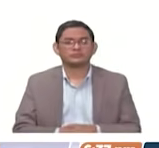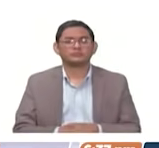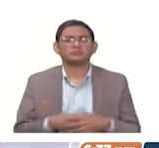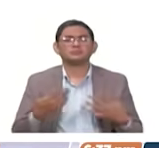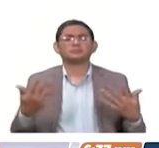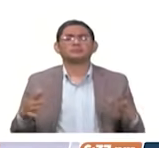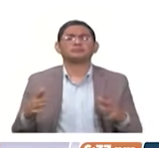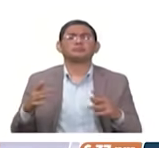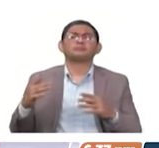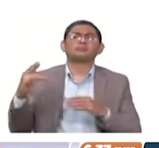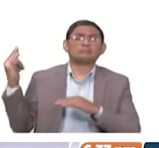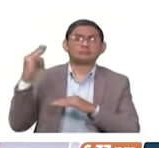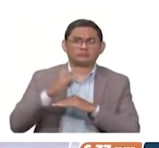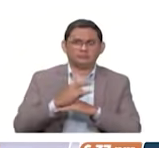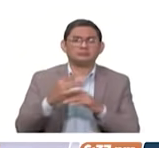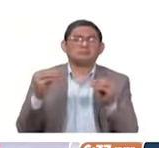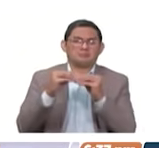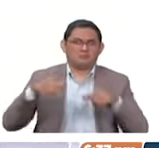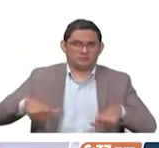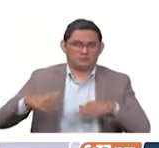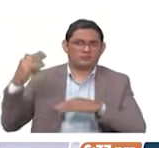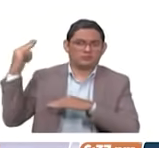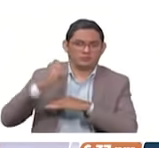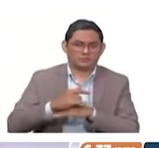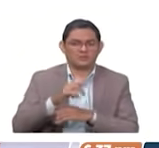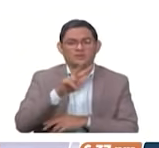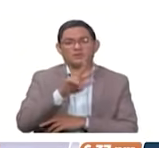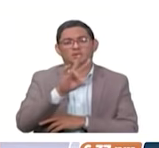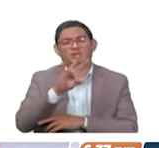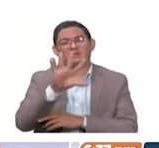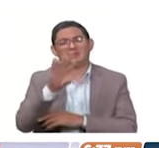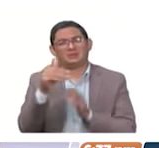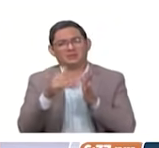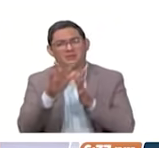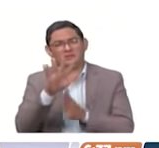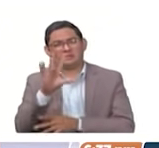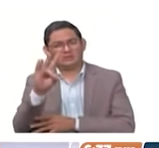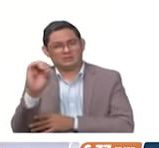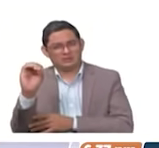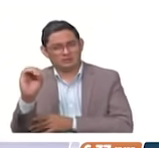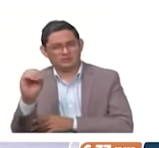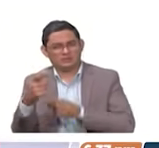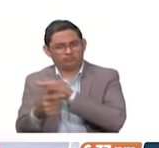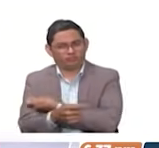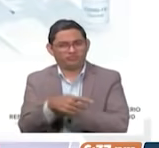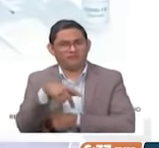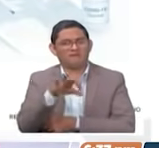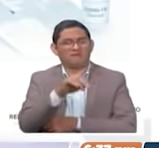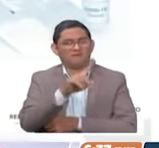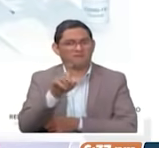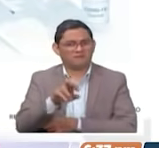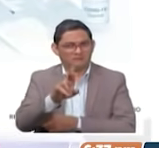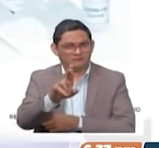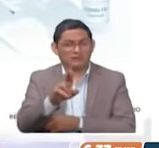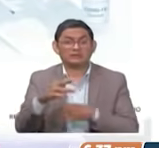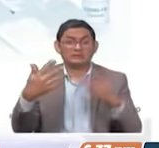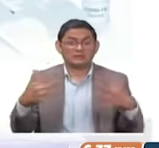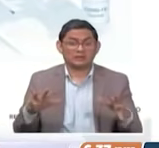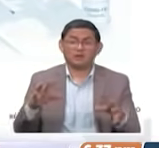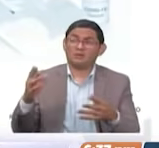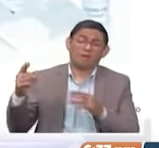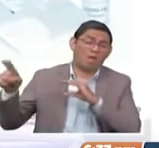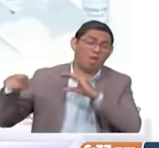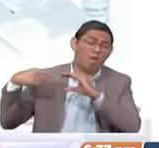hemos recibido 375 mil 570 dosis de vacuna fighter el total de dosis